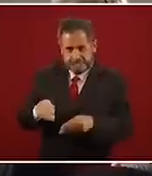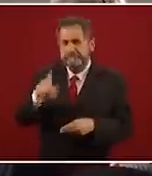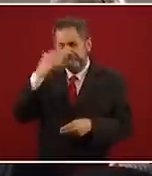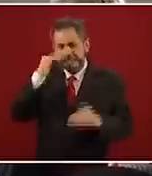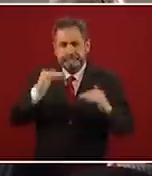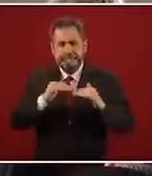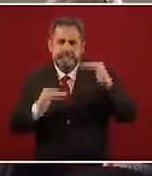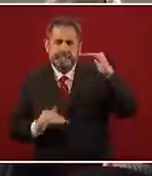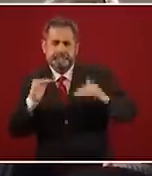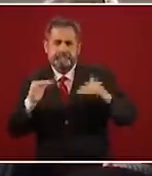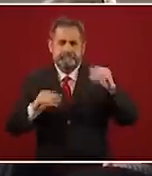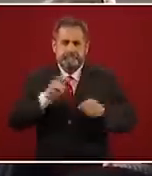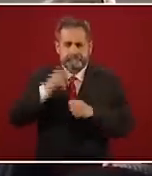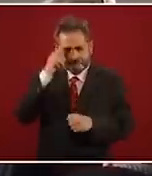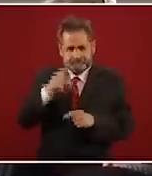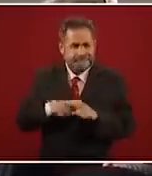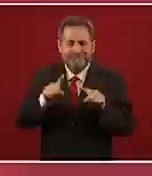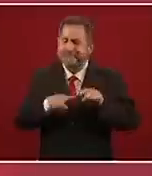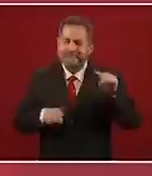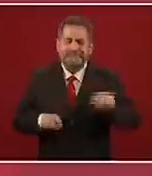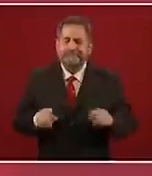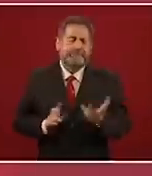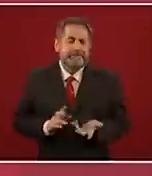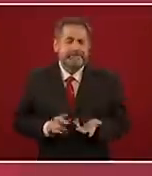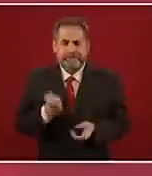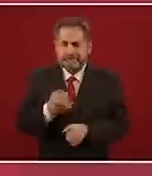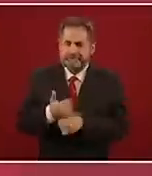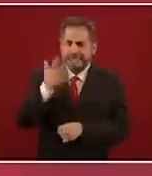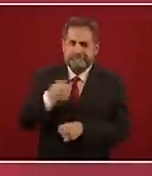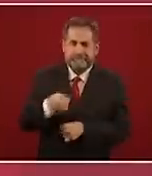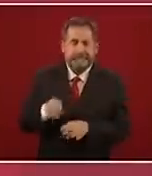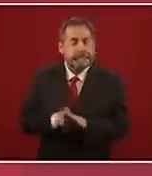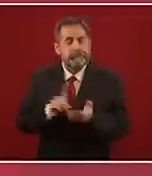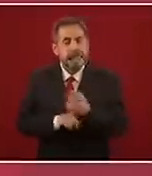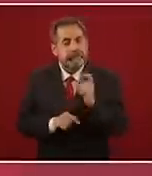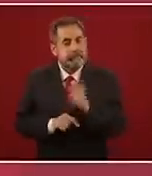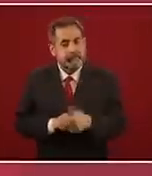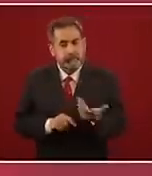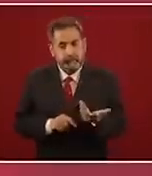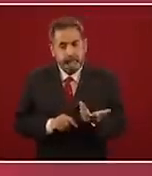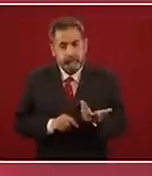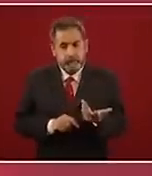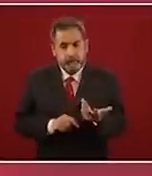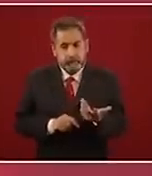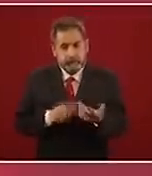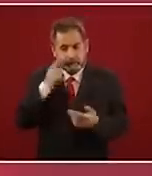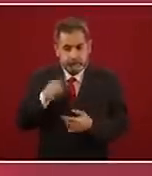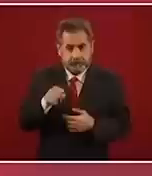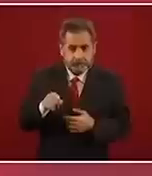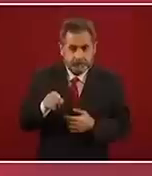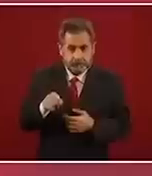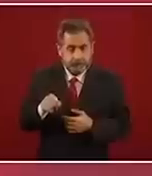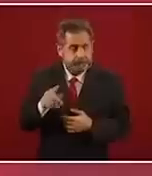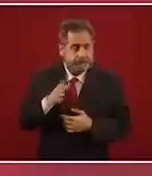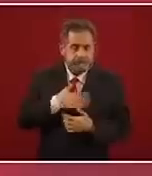social de México es un obstáculo mayor, no solamente para la calidad y duración